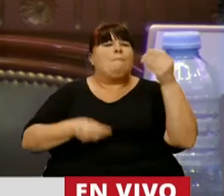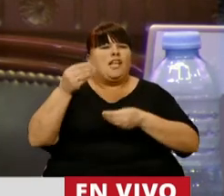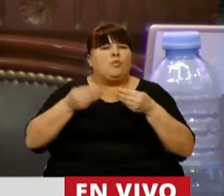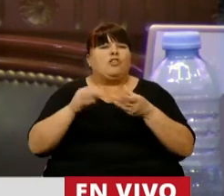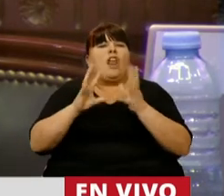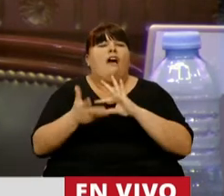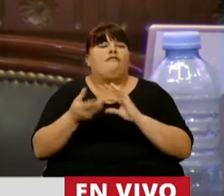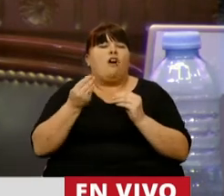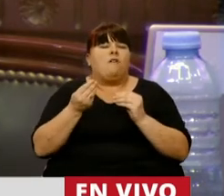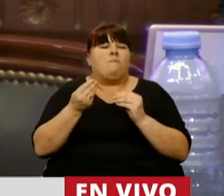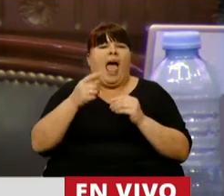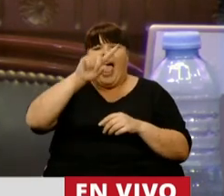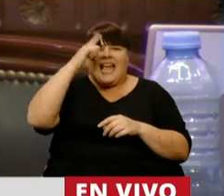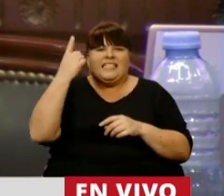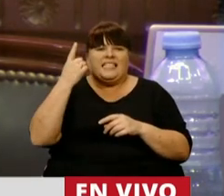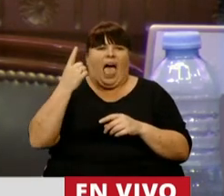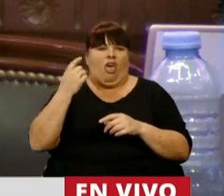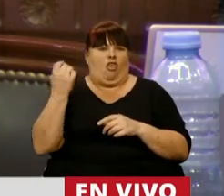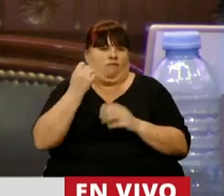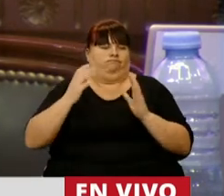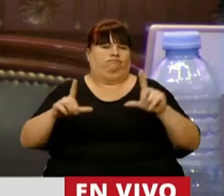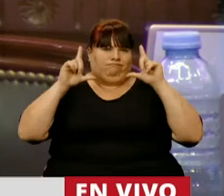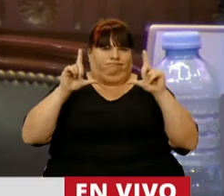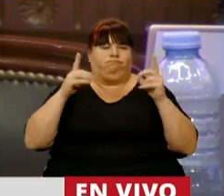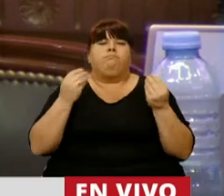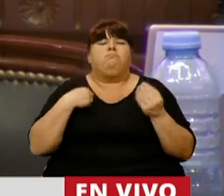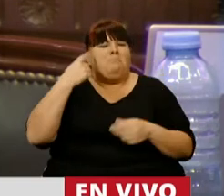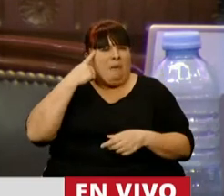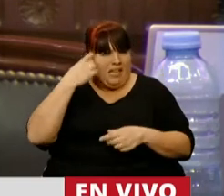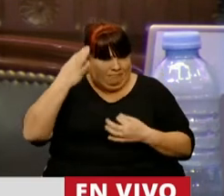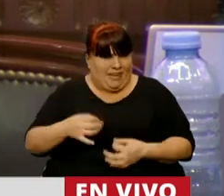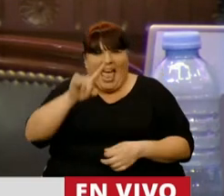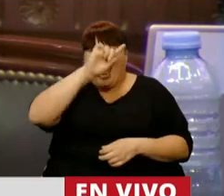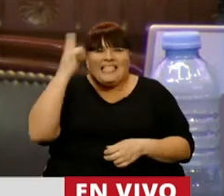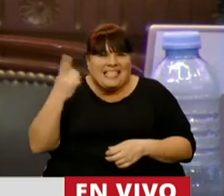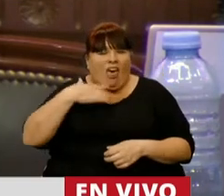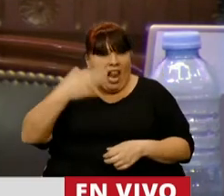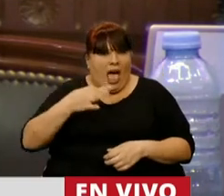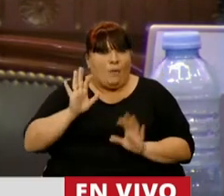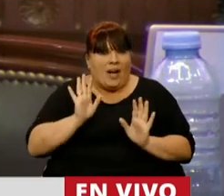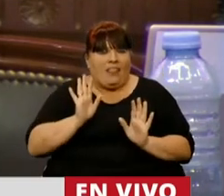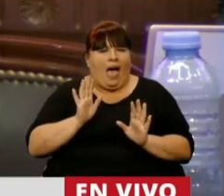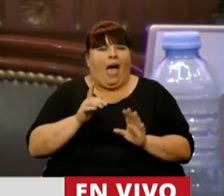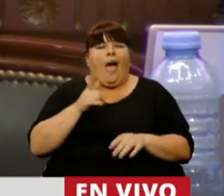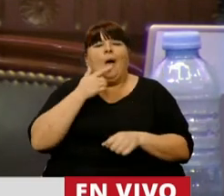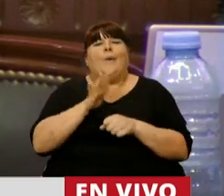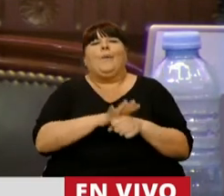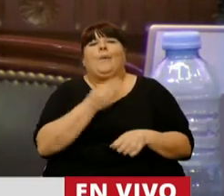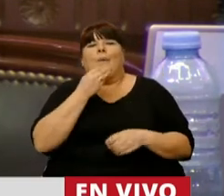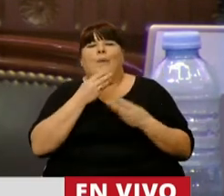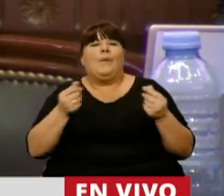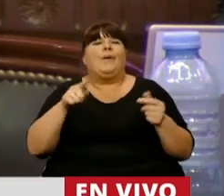presupuesto muestra un Estado protagonista. Yo diría que muestra un Estado que en realidad invisibiliza